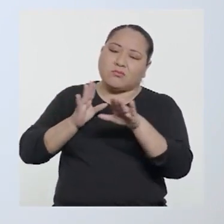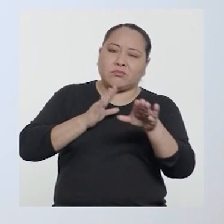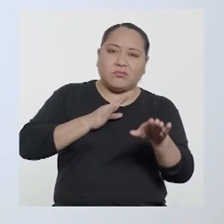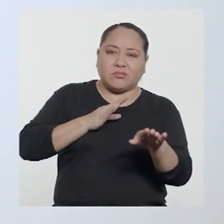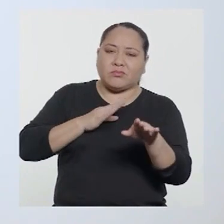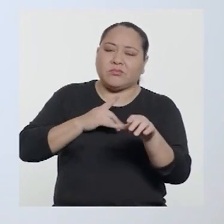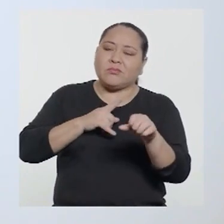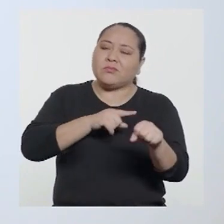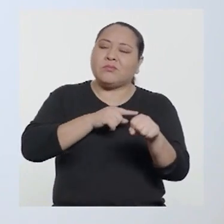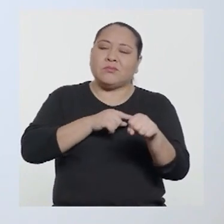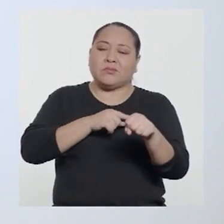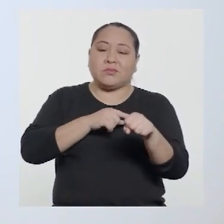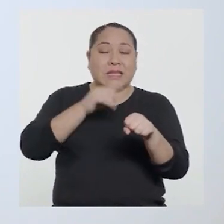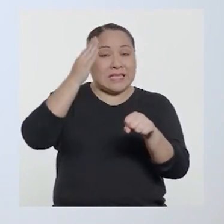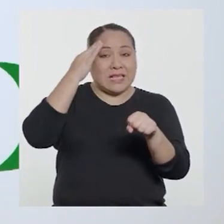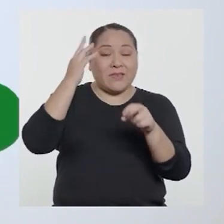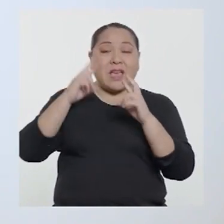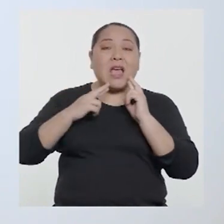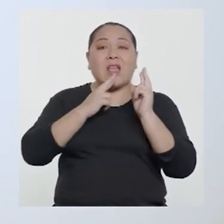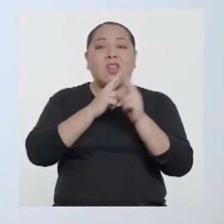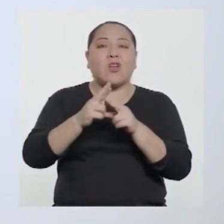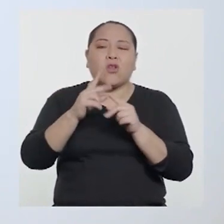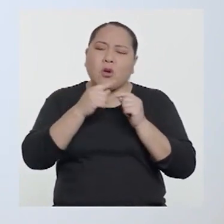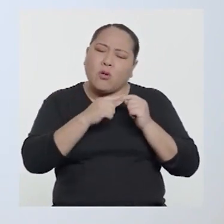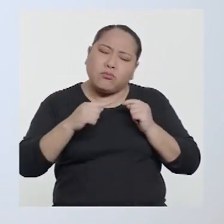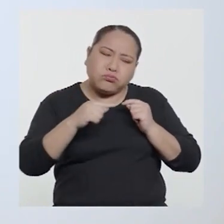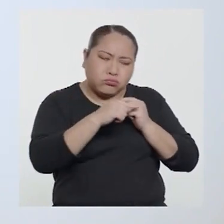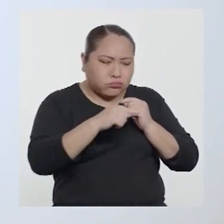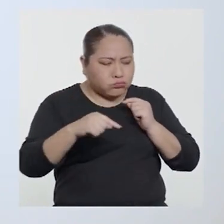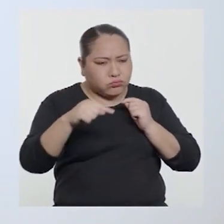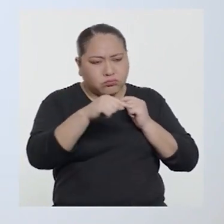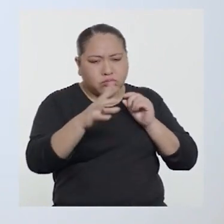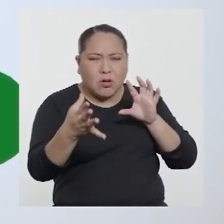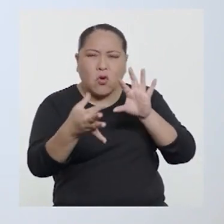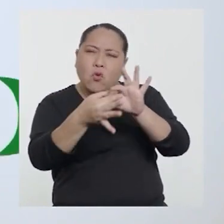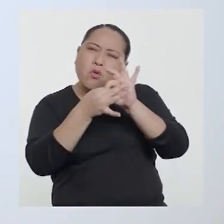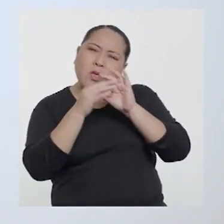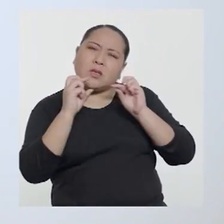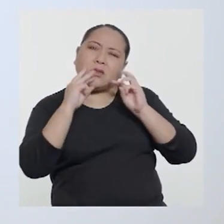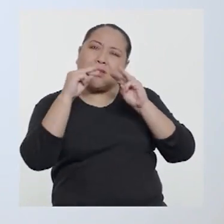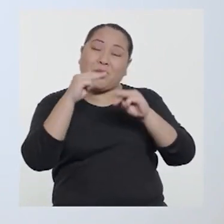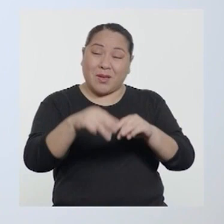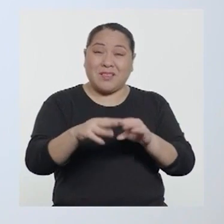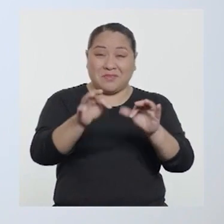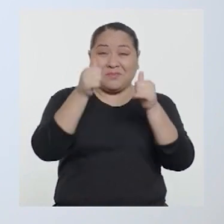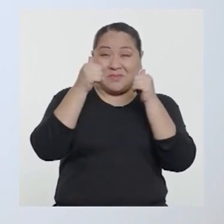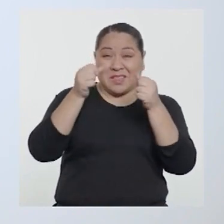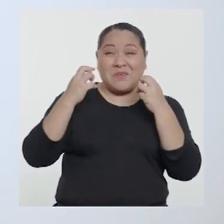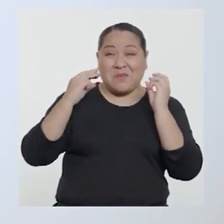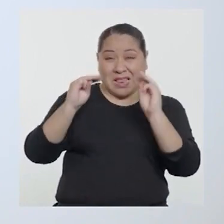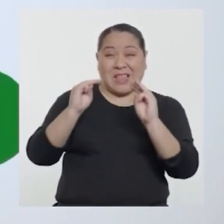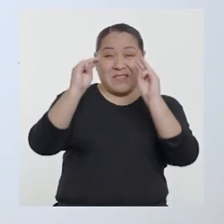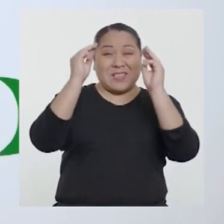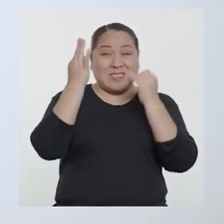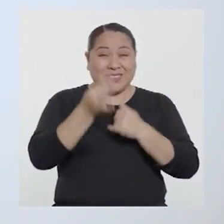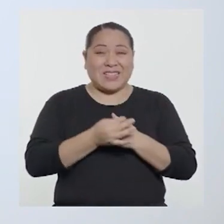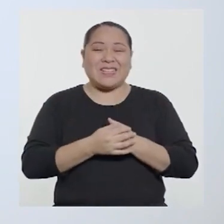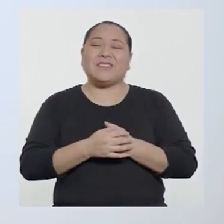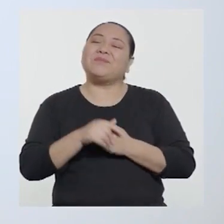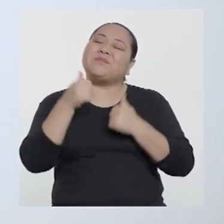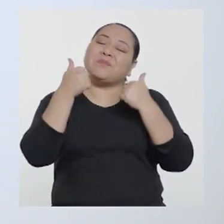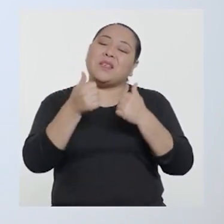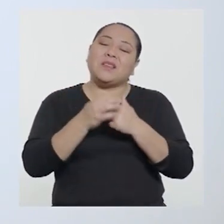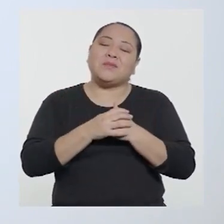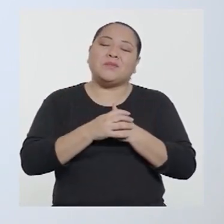pierna. ¿Sabían que los ríos recorren kilómetros para unirse con el mar? Maravilloso, ¿no? Muy bien.